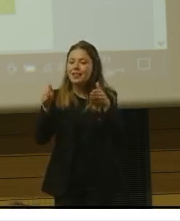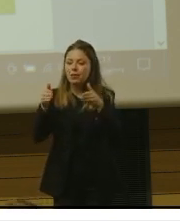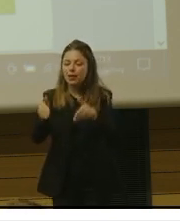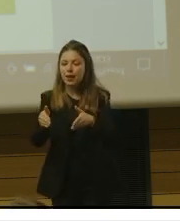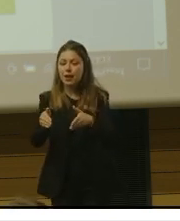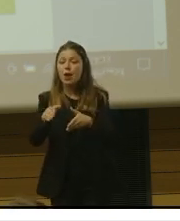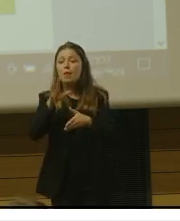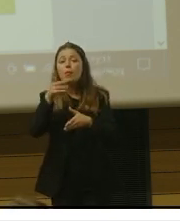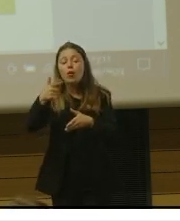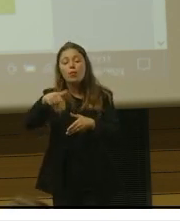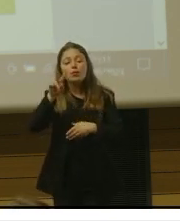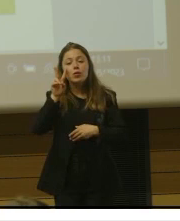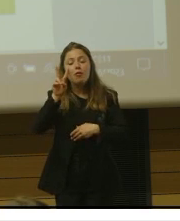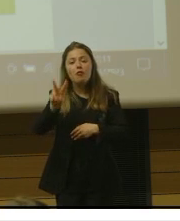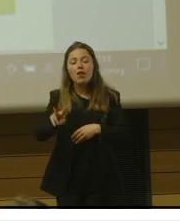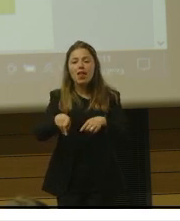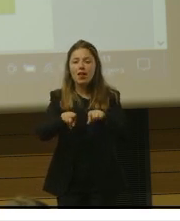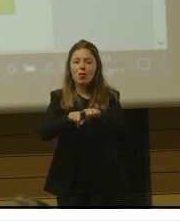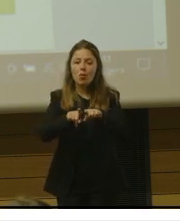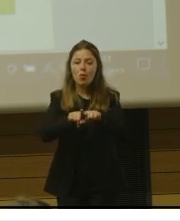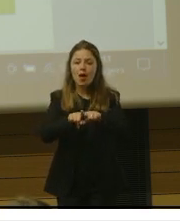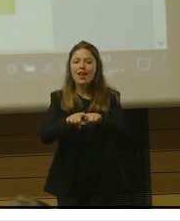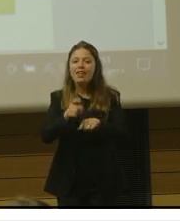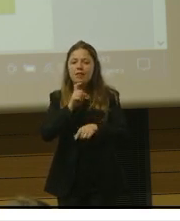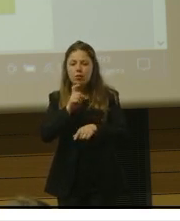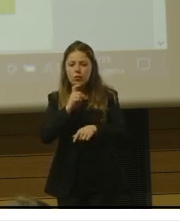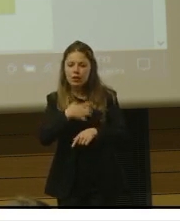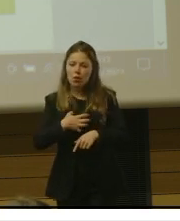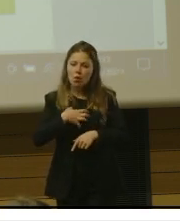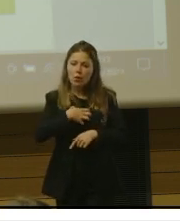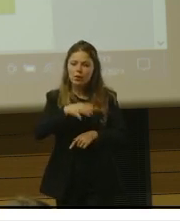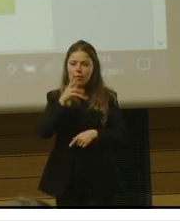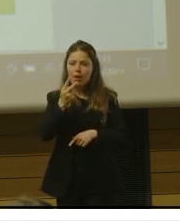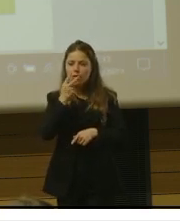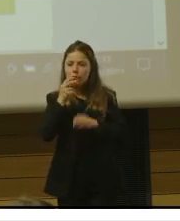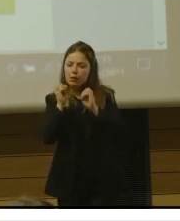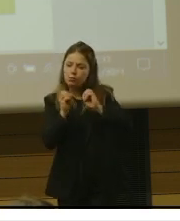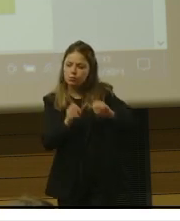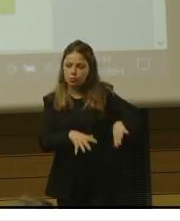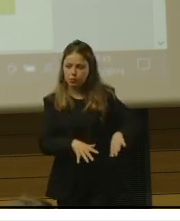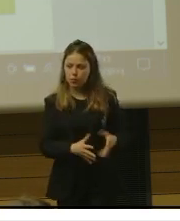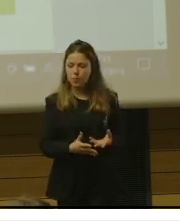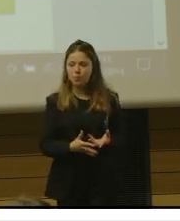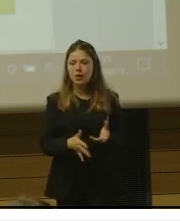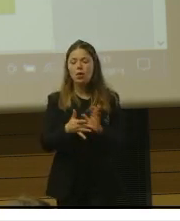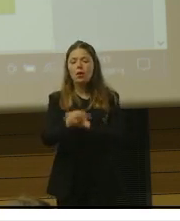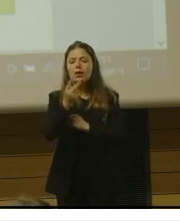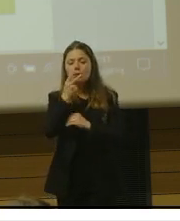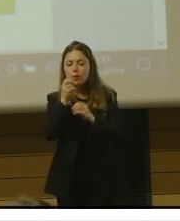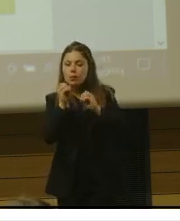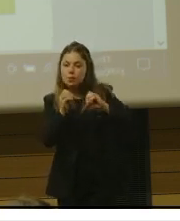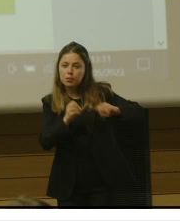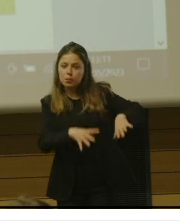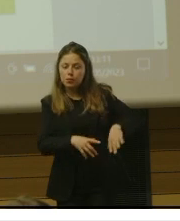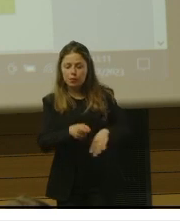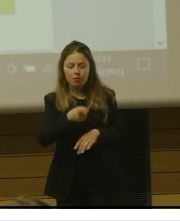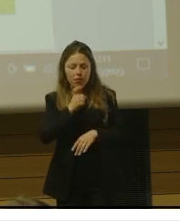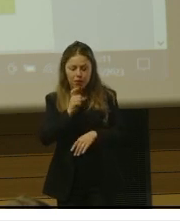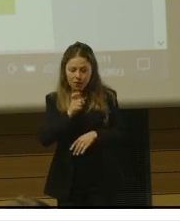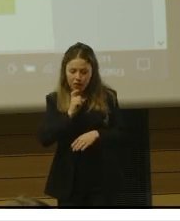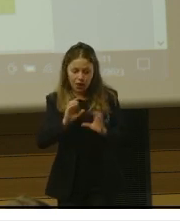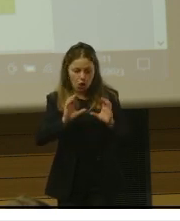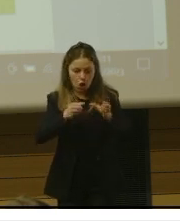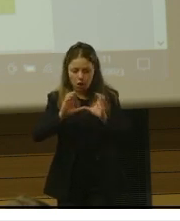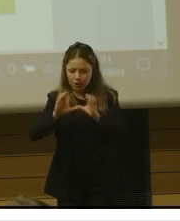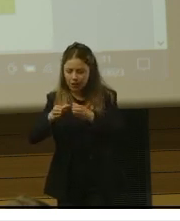como vais a ver, pues, tiene pues, ciertas dificultades, ¿no?, para conseguir dejar de fumar. Es cierto que dejar de fumar es difícil en cualquier